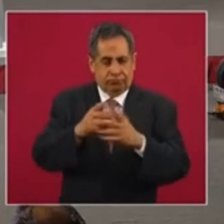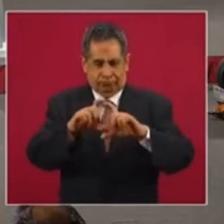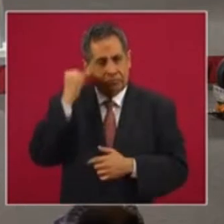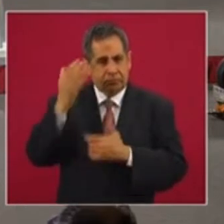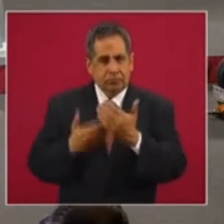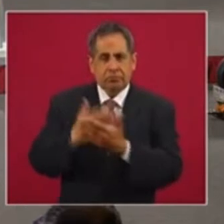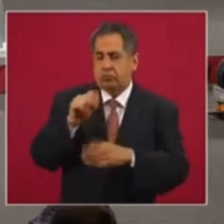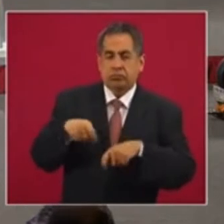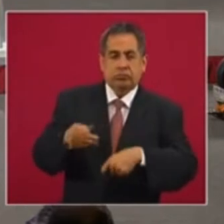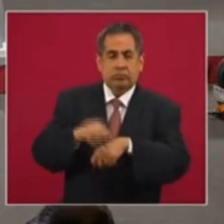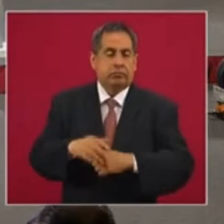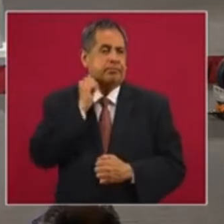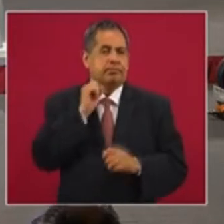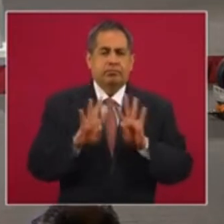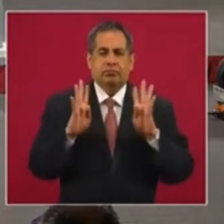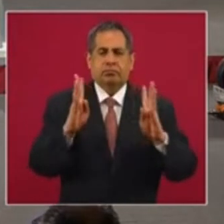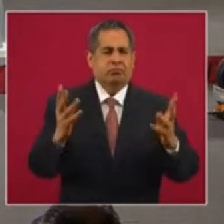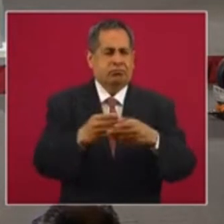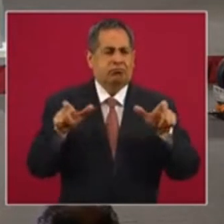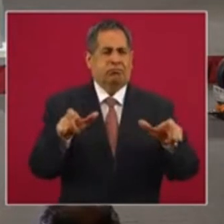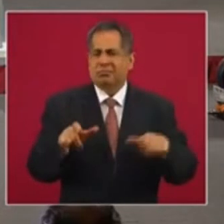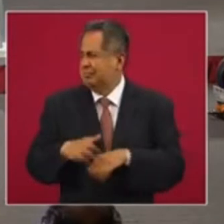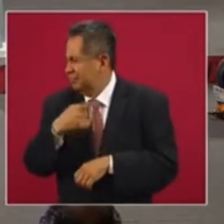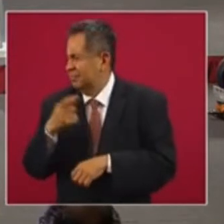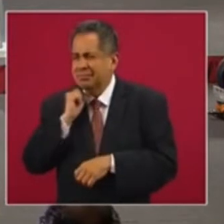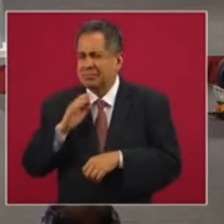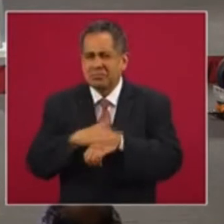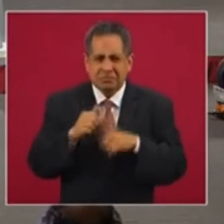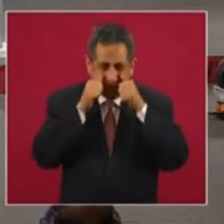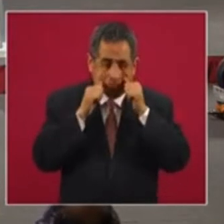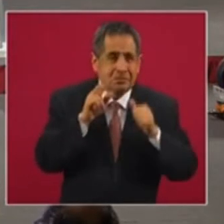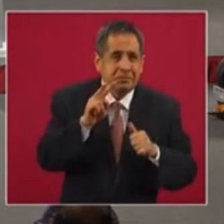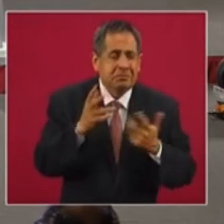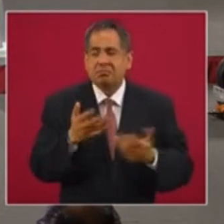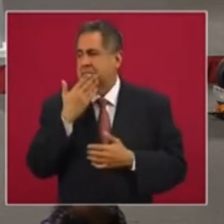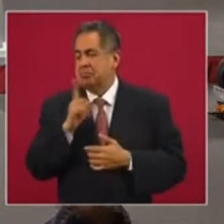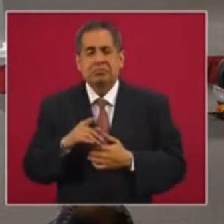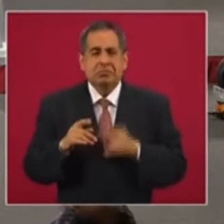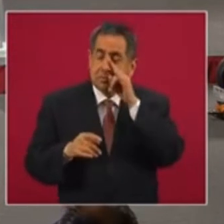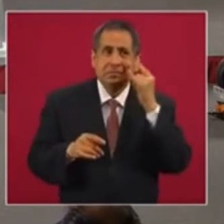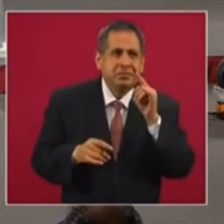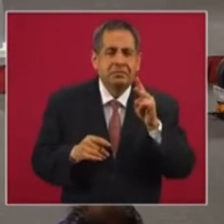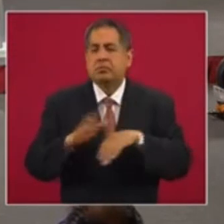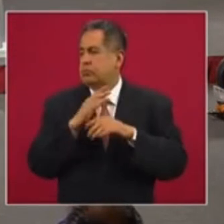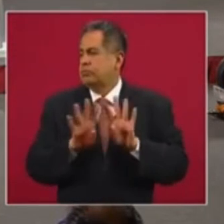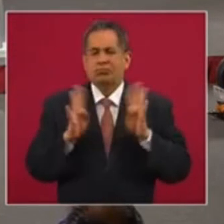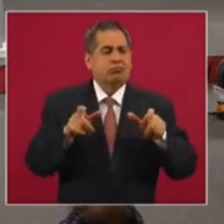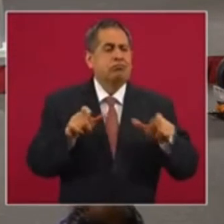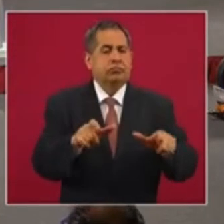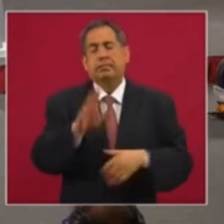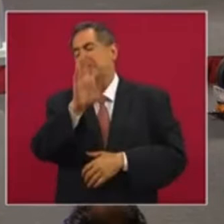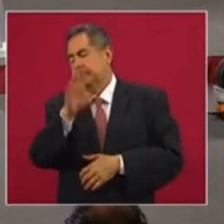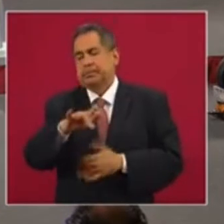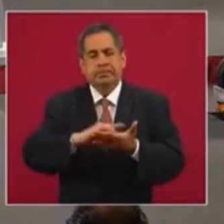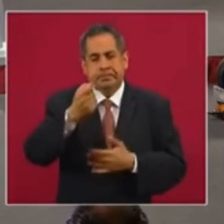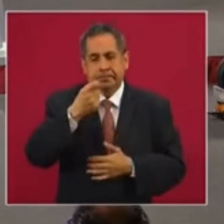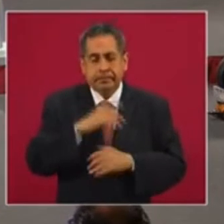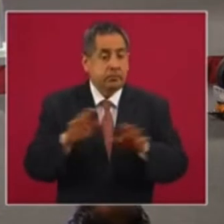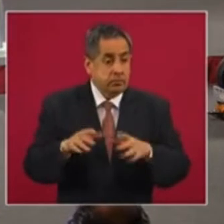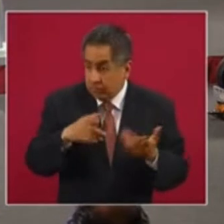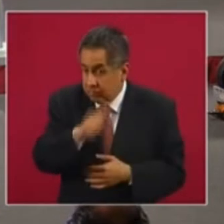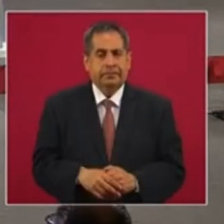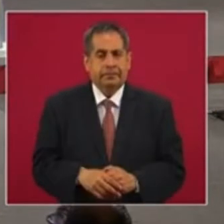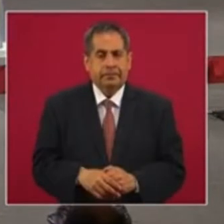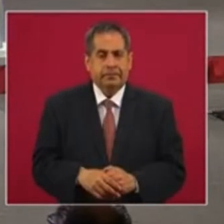de los Calderón. Cerca en el Senado. ¿Eso por? No alcanzo a ver. Ah, por los medicamentos. Ah,